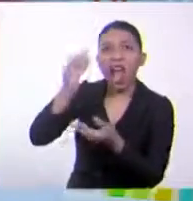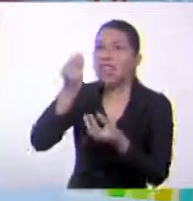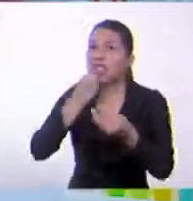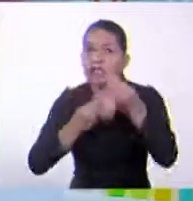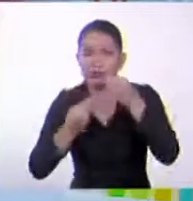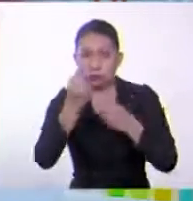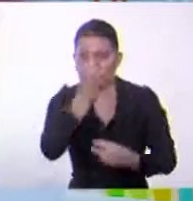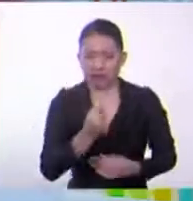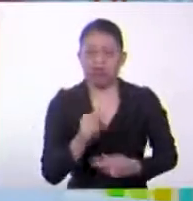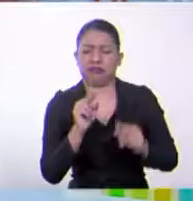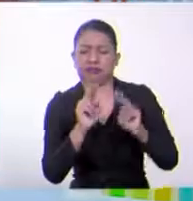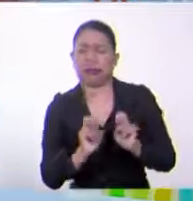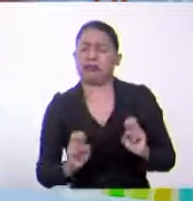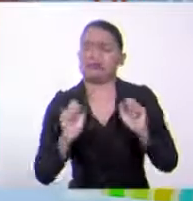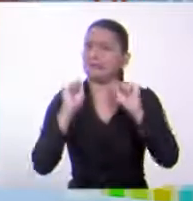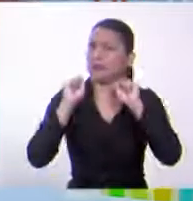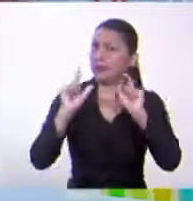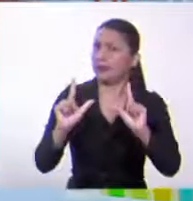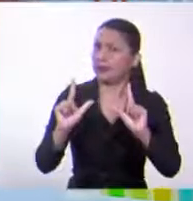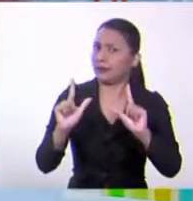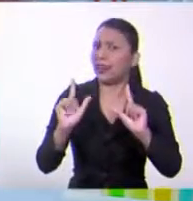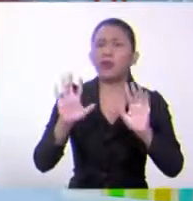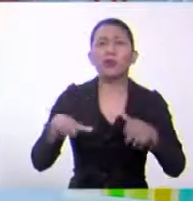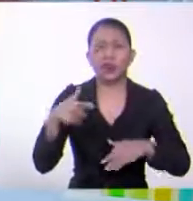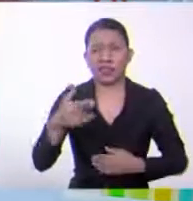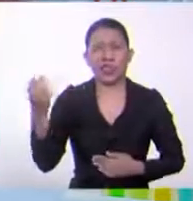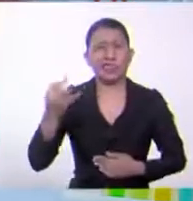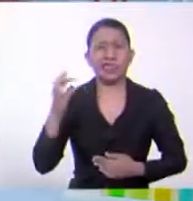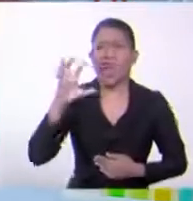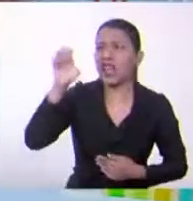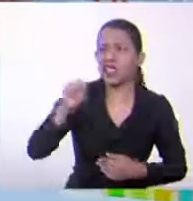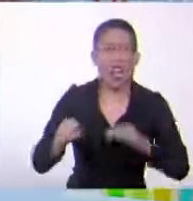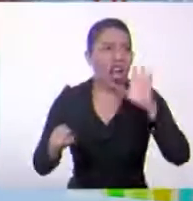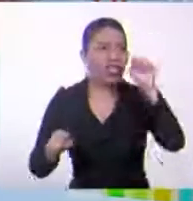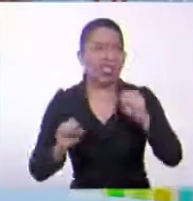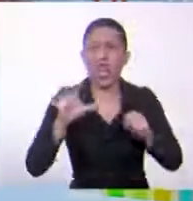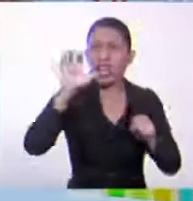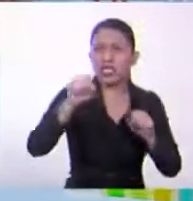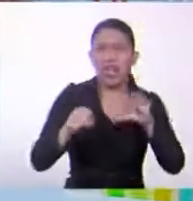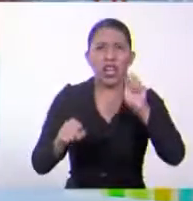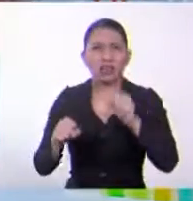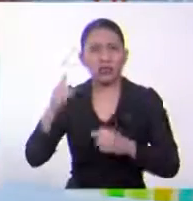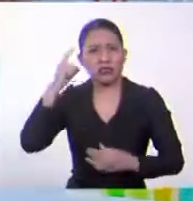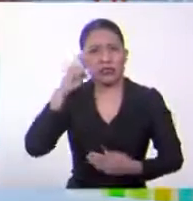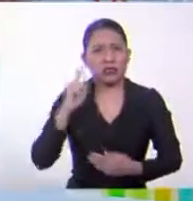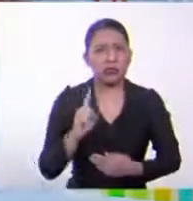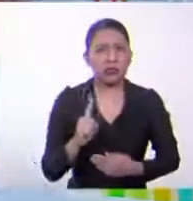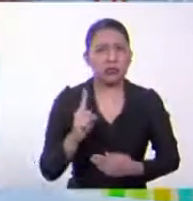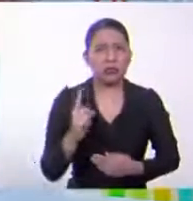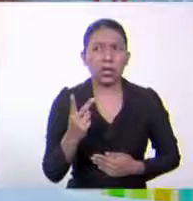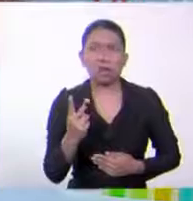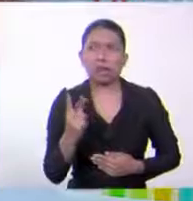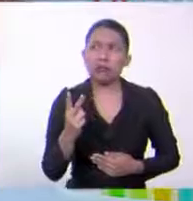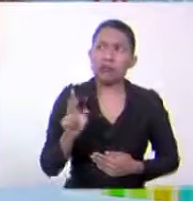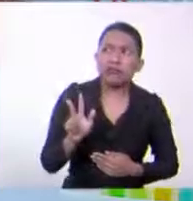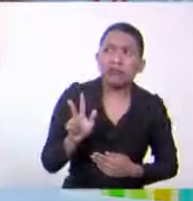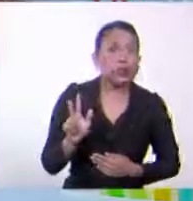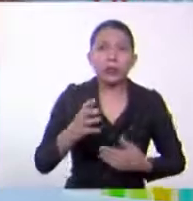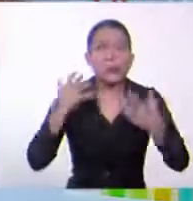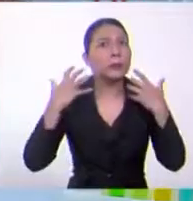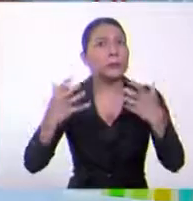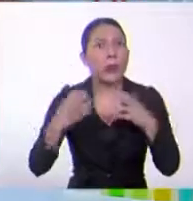científicos. Pero, ¿por qué necesitan cazar? Y no solo son una o dos especies, sino que son muchísimas